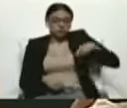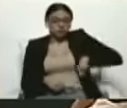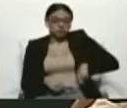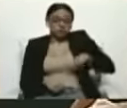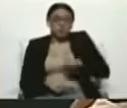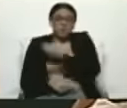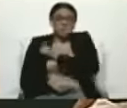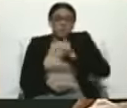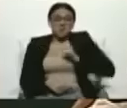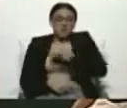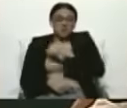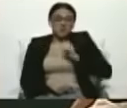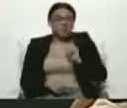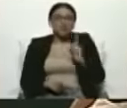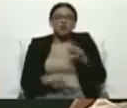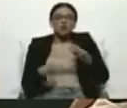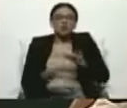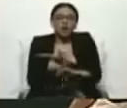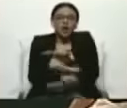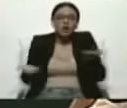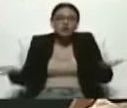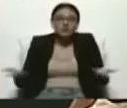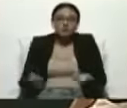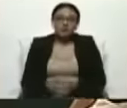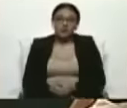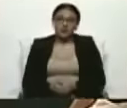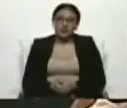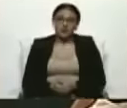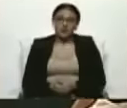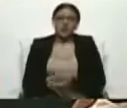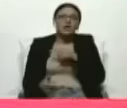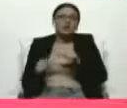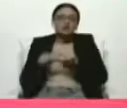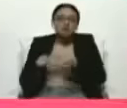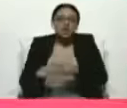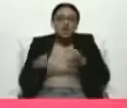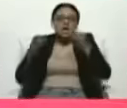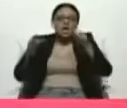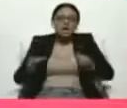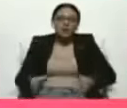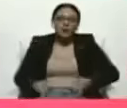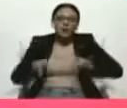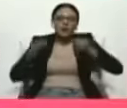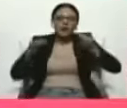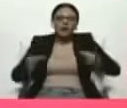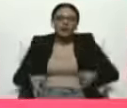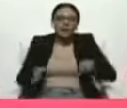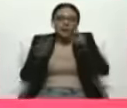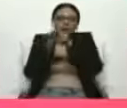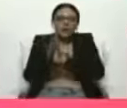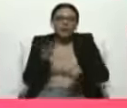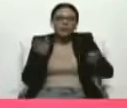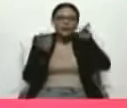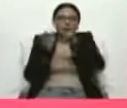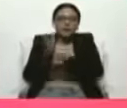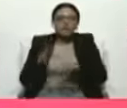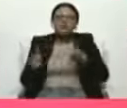no les importa. Aquí ellos andan con su cuento, ¿desde cuándo andan con el tema de las empresas privadas?